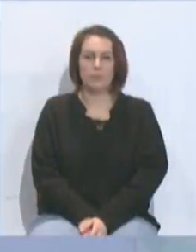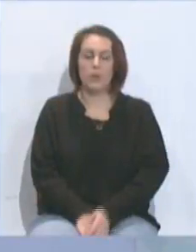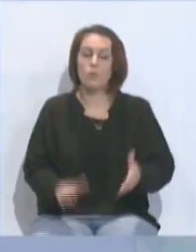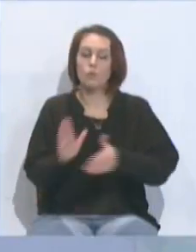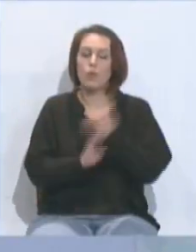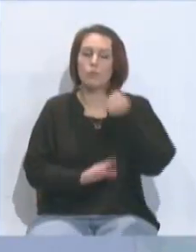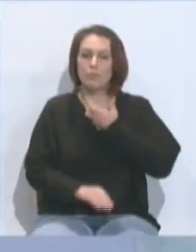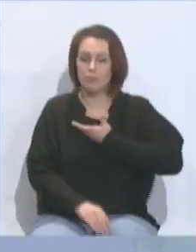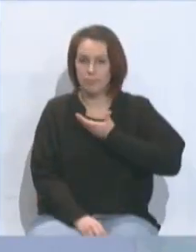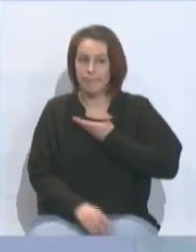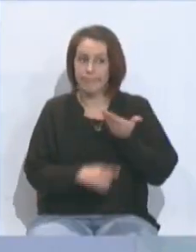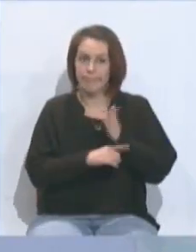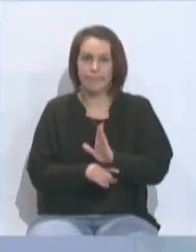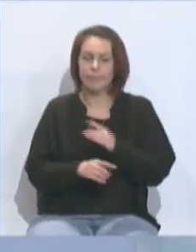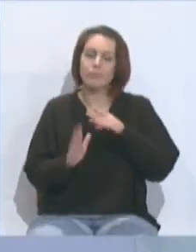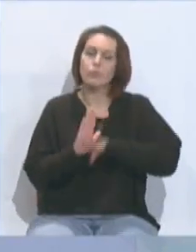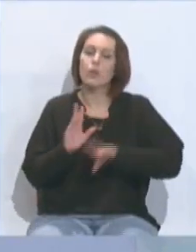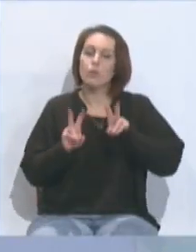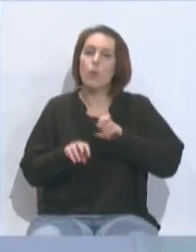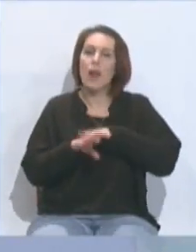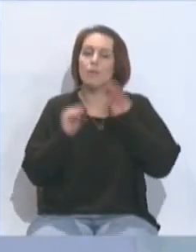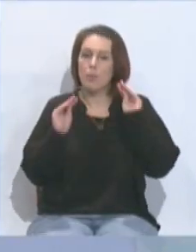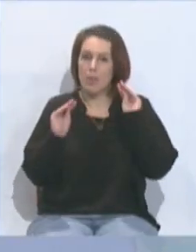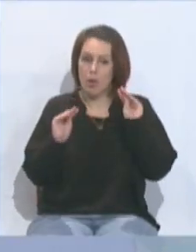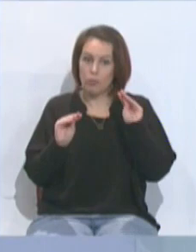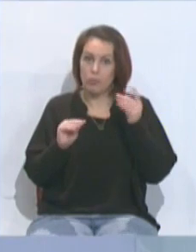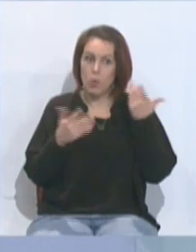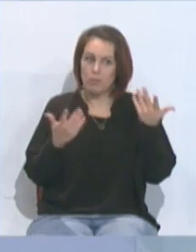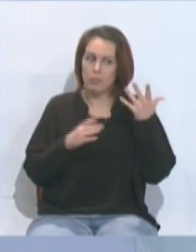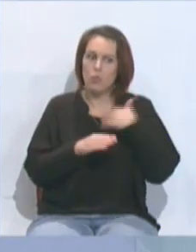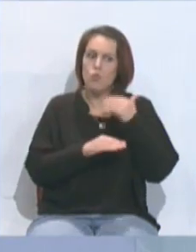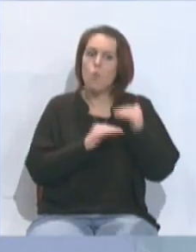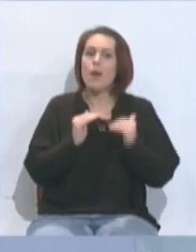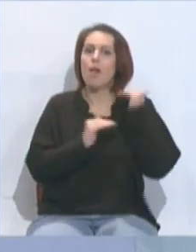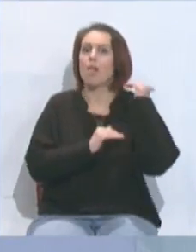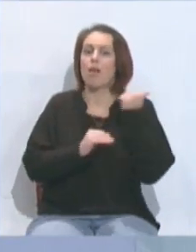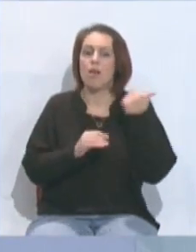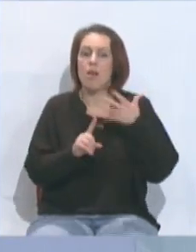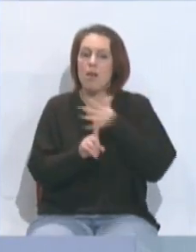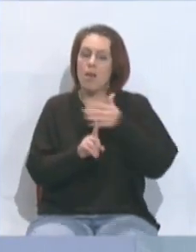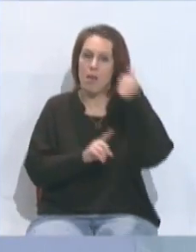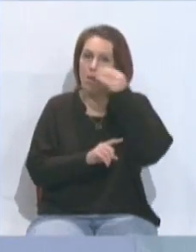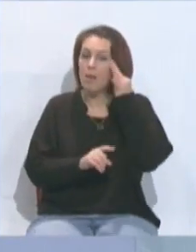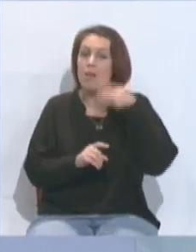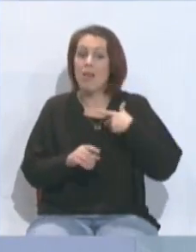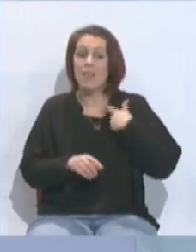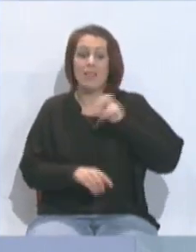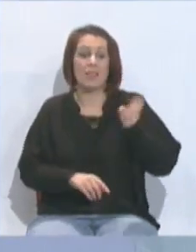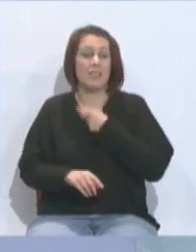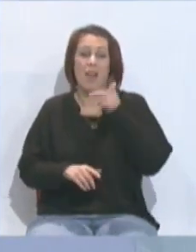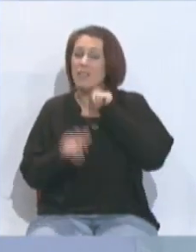La Fundación de la Mujer presenta un nuevo programa de formación que va desde la superación de la violencia de género, la diversidad